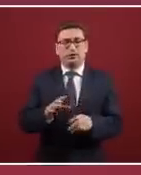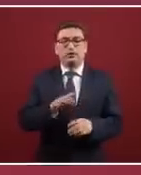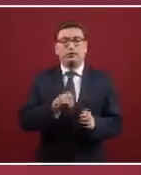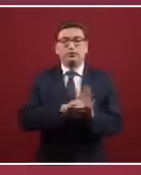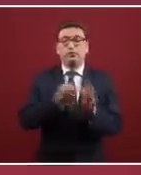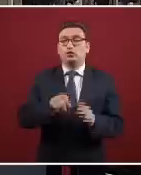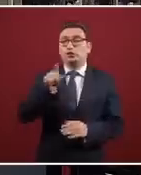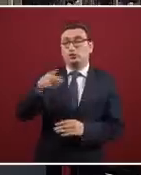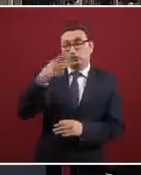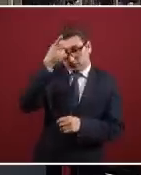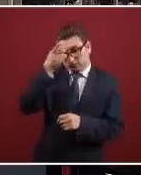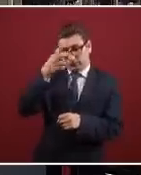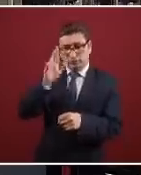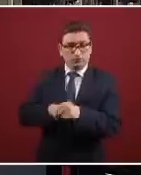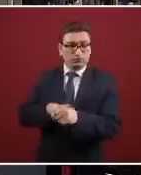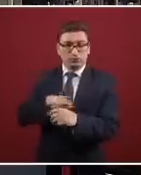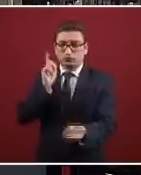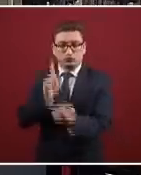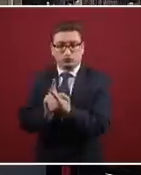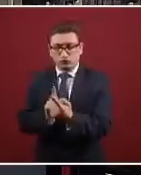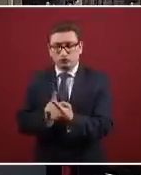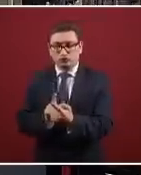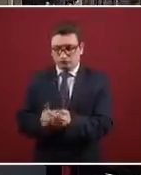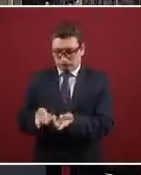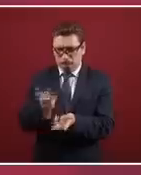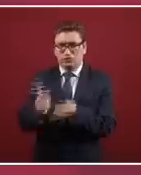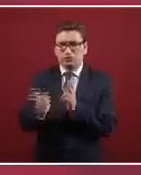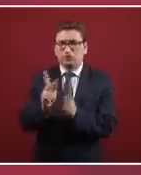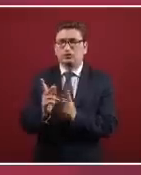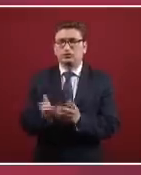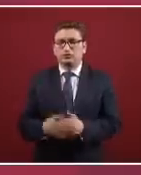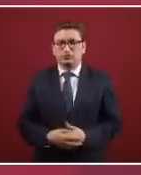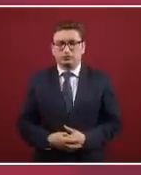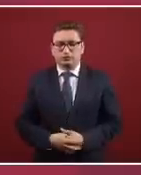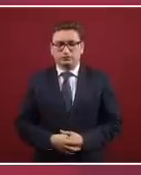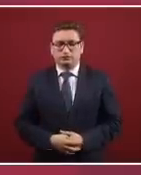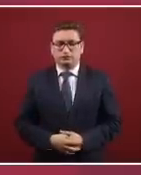los medios. ¿No? Hablando de medios.